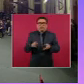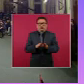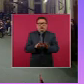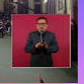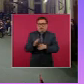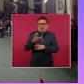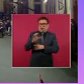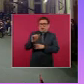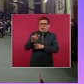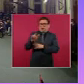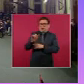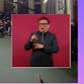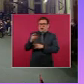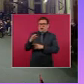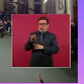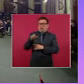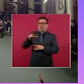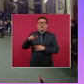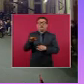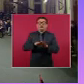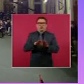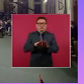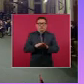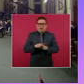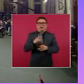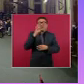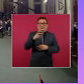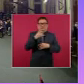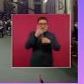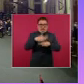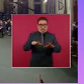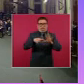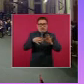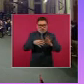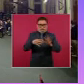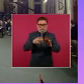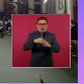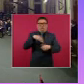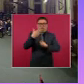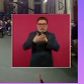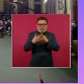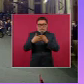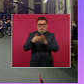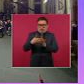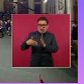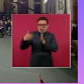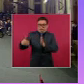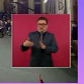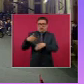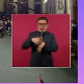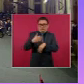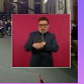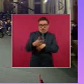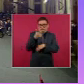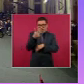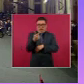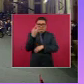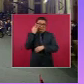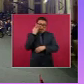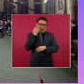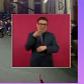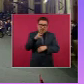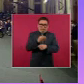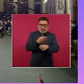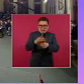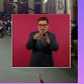en Calakmul. Claro que sí. Bueno, vamos a preparar toda esa información para el tramo 7 también que le corresponde a Campeche, pero hoy vamos a compartirles